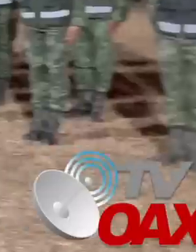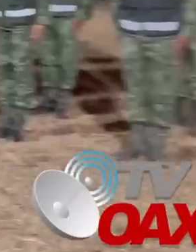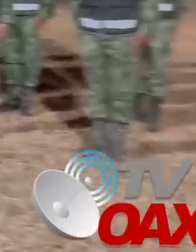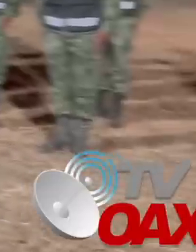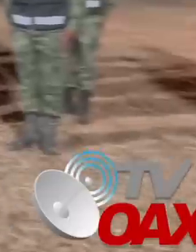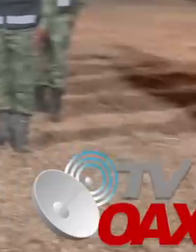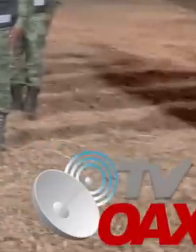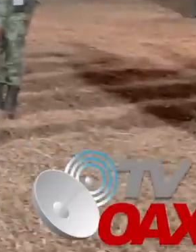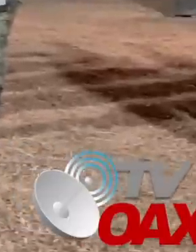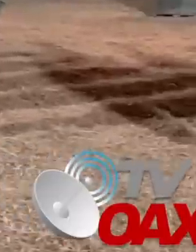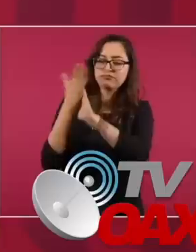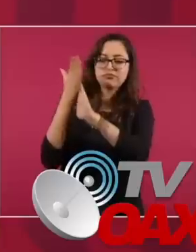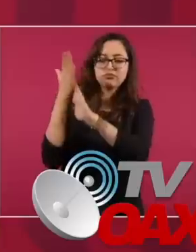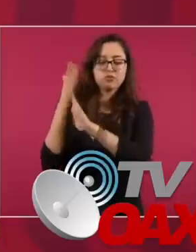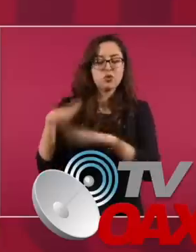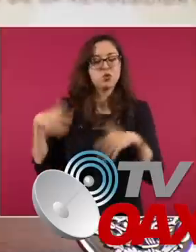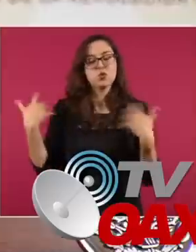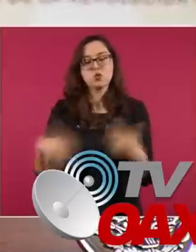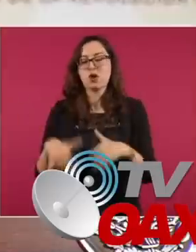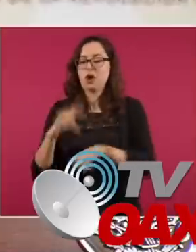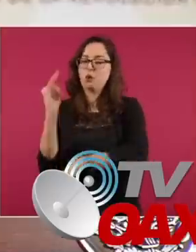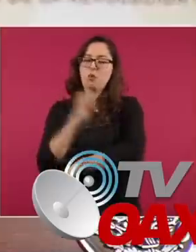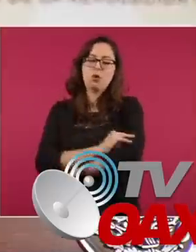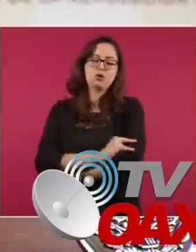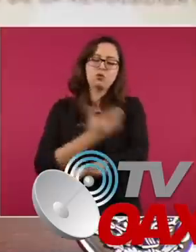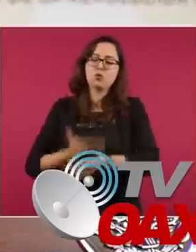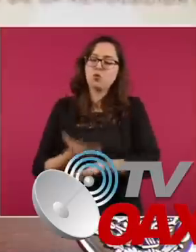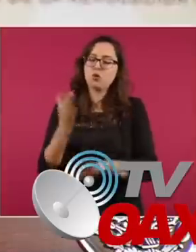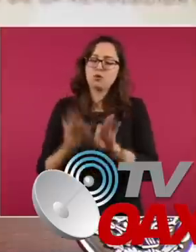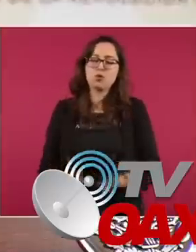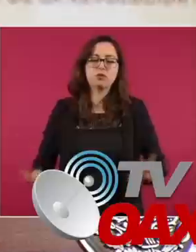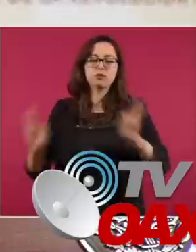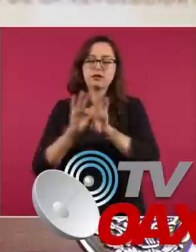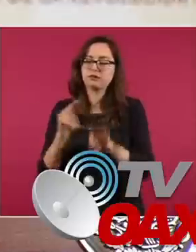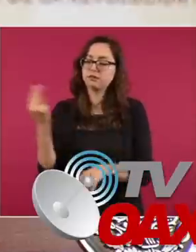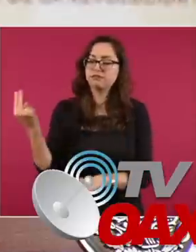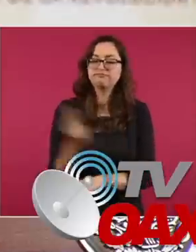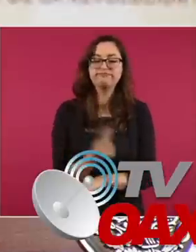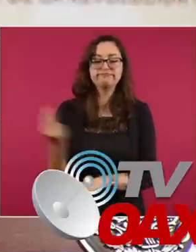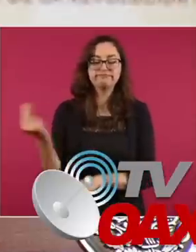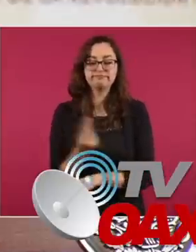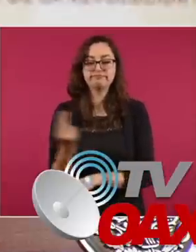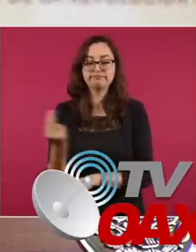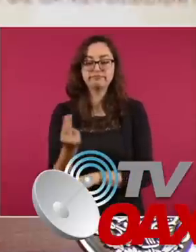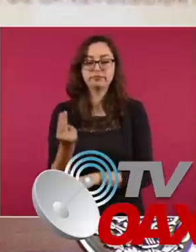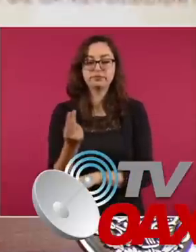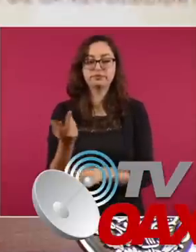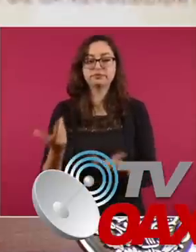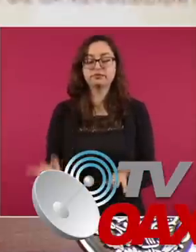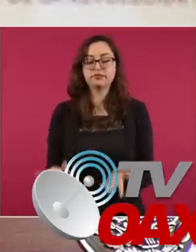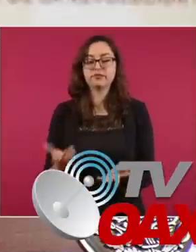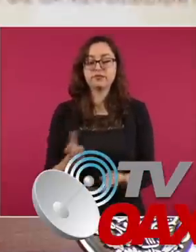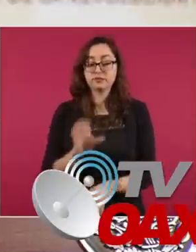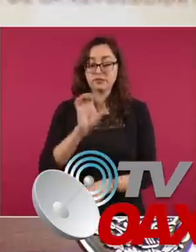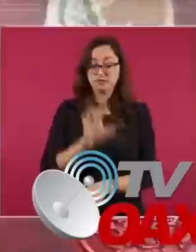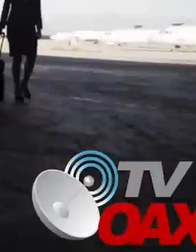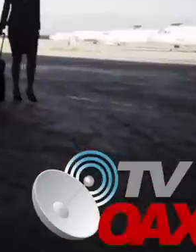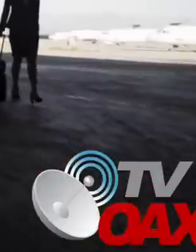hacer importantísimo aeropuerto que Cancún está